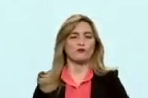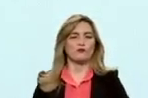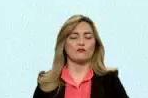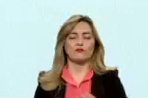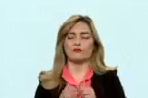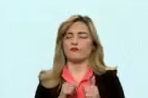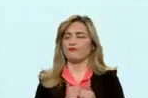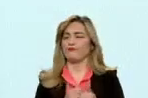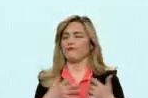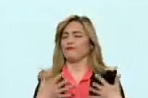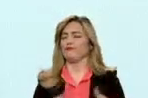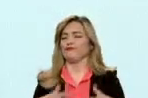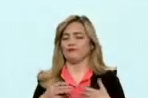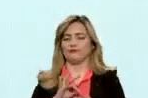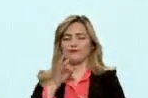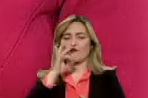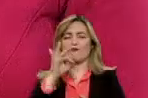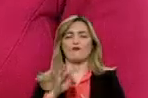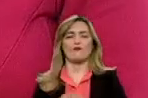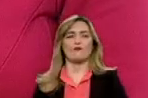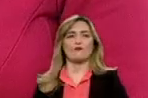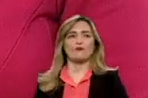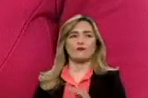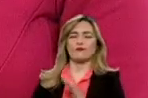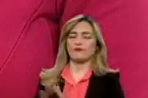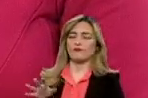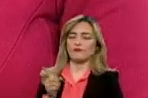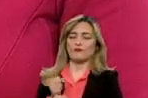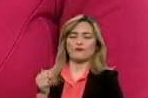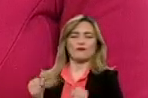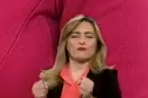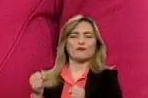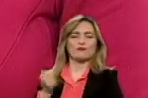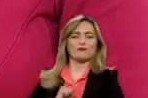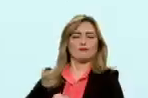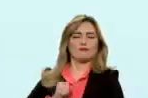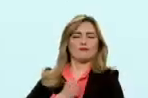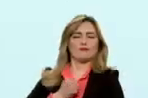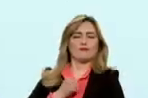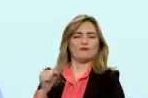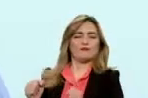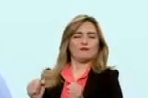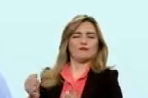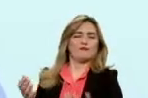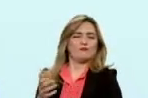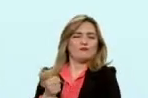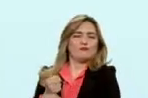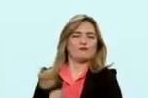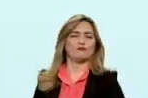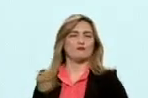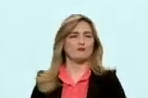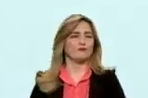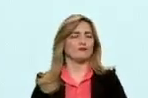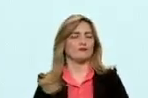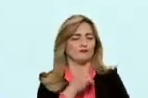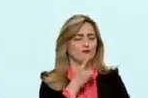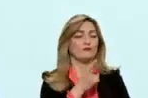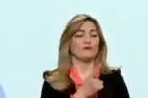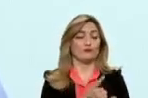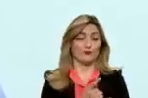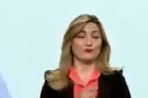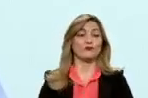crisis sanitaria, pero sí debemos emprender. ¿Pero no es más seguro viajar en tu propio vehículo? Sí, es más seguro viajar en su propio vehículo si